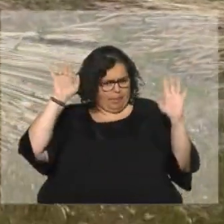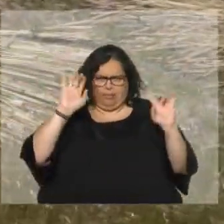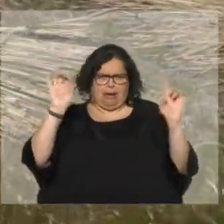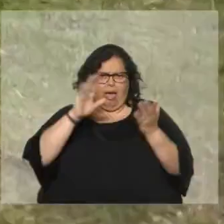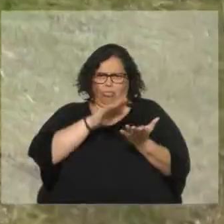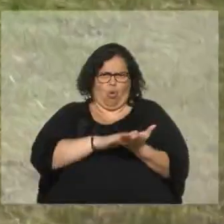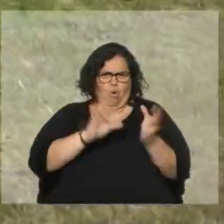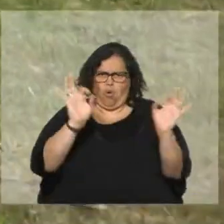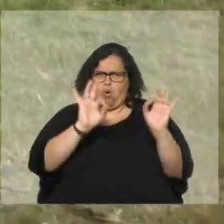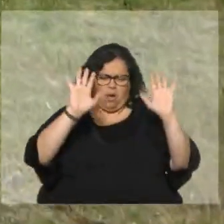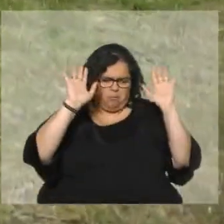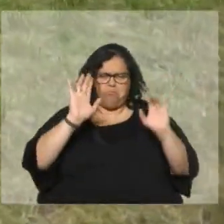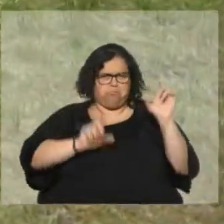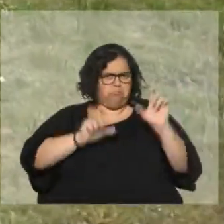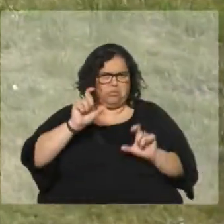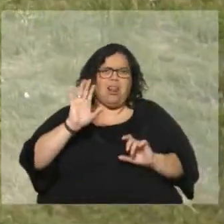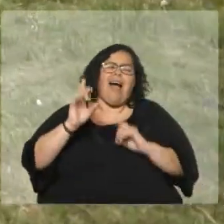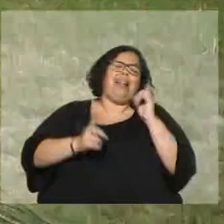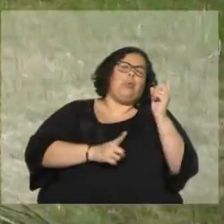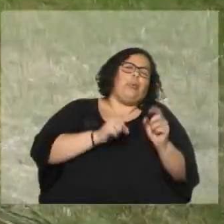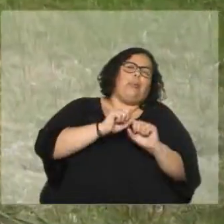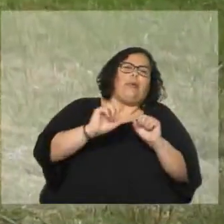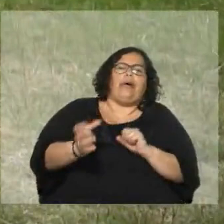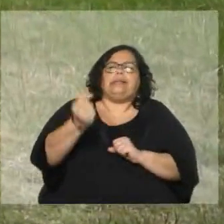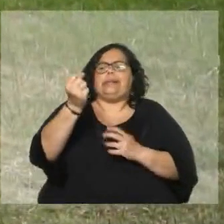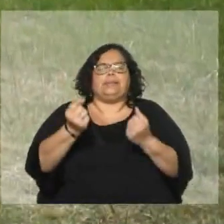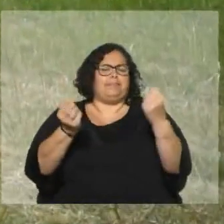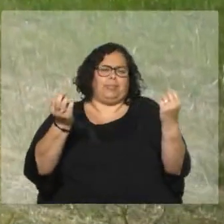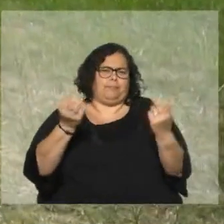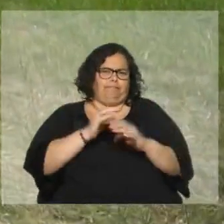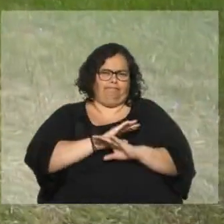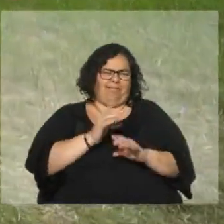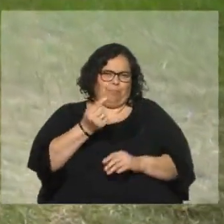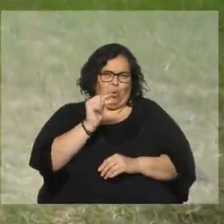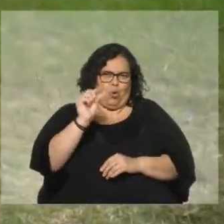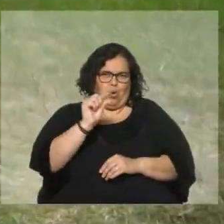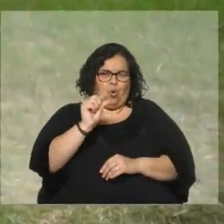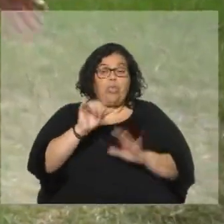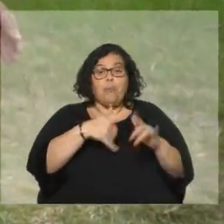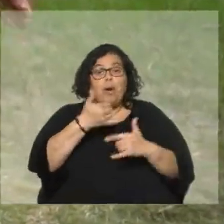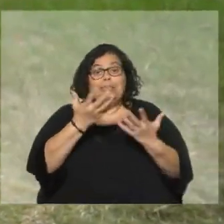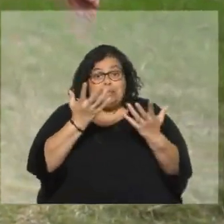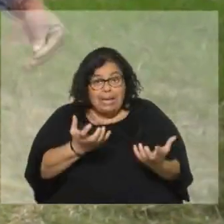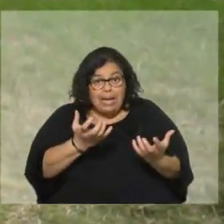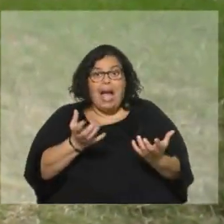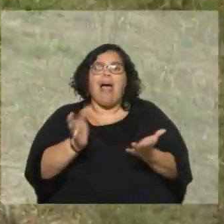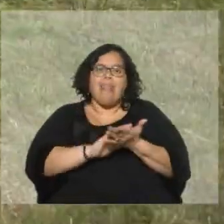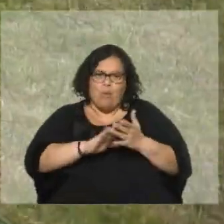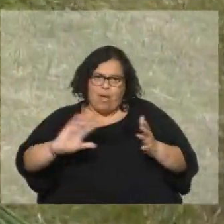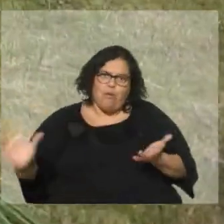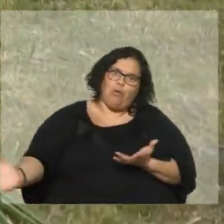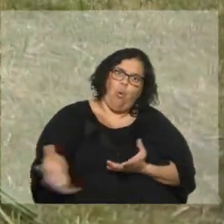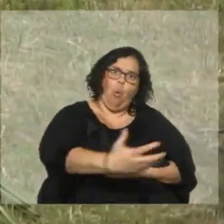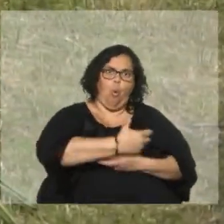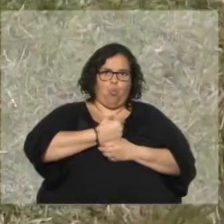ese sentido la gente respeta mucho. Puede uh-huh. venir alguno, que bueno. Y una vez que, digamos, secó, lo una vez que seca, lo volvemos a juntar todo de nuevo. Esto